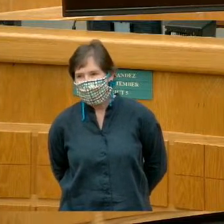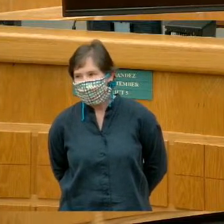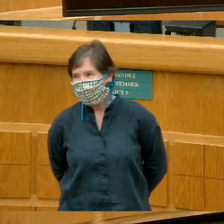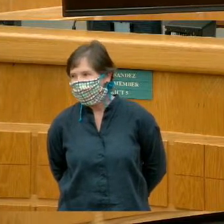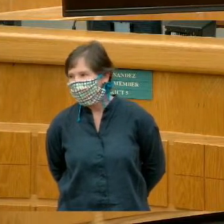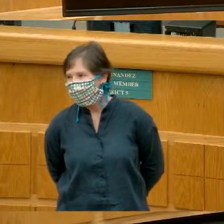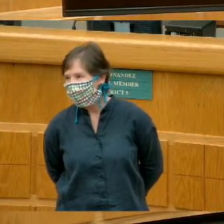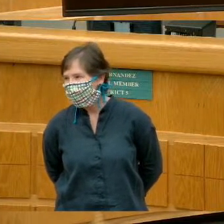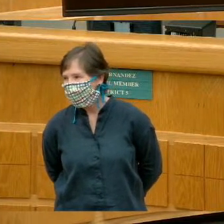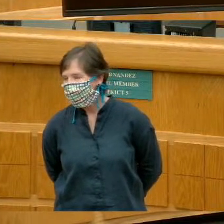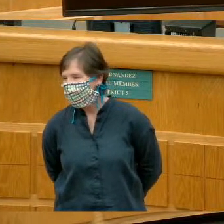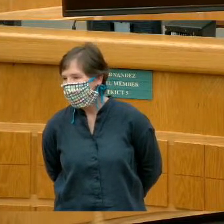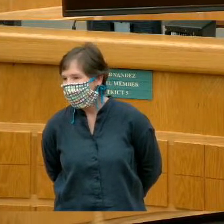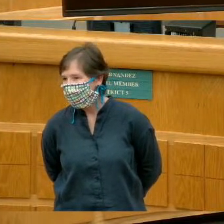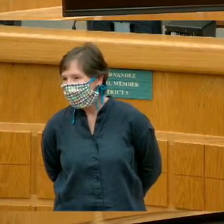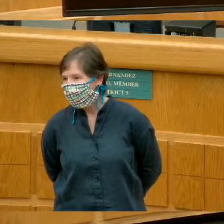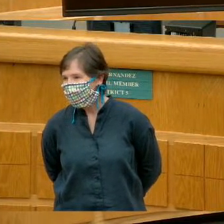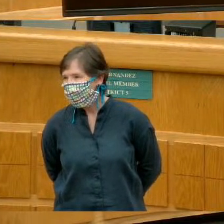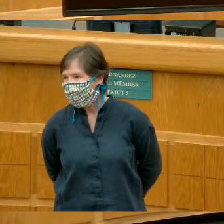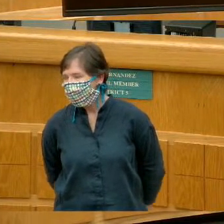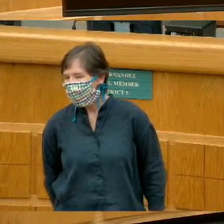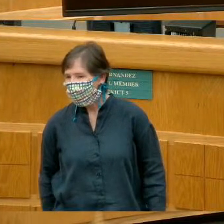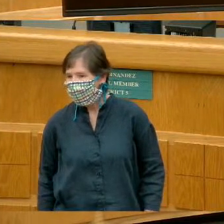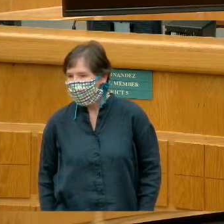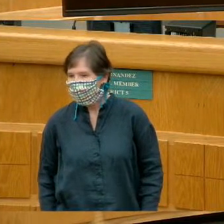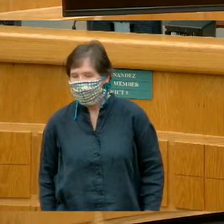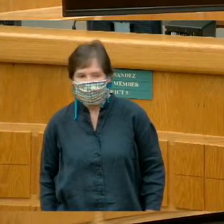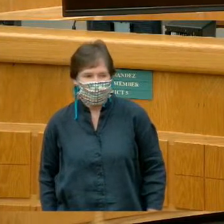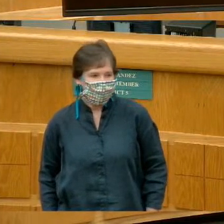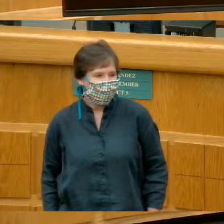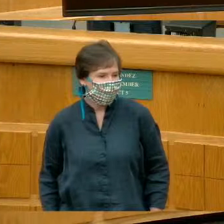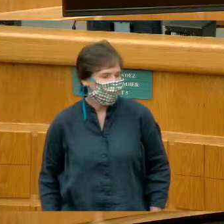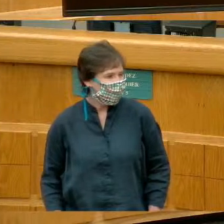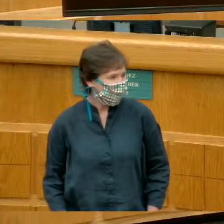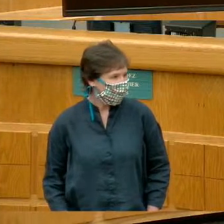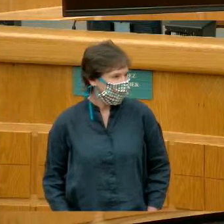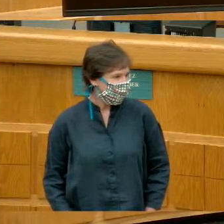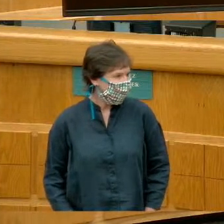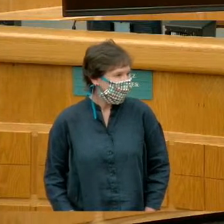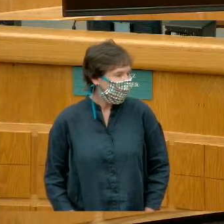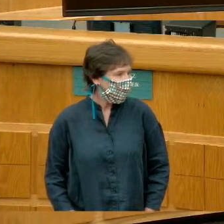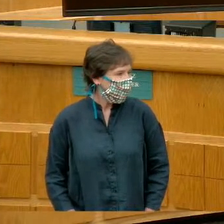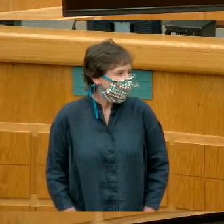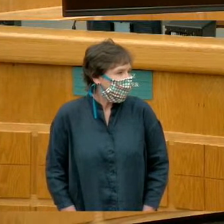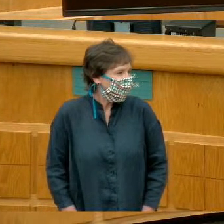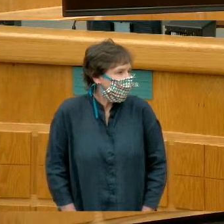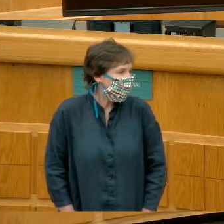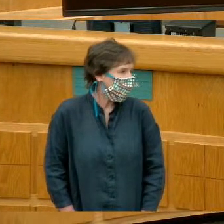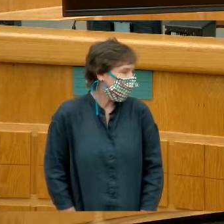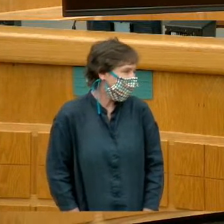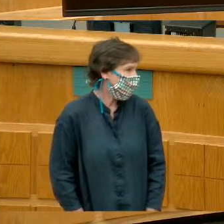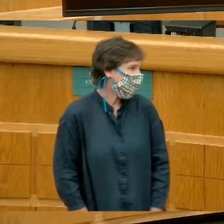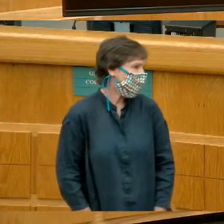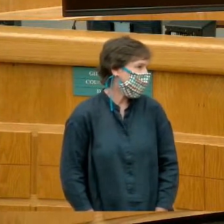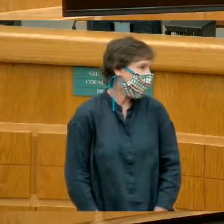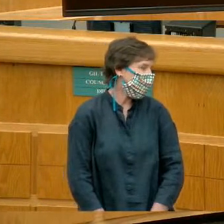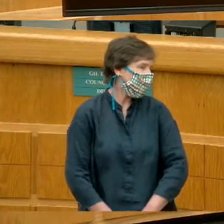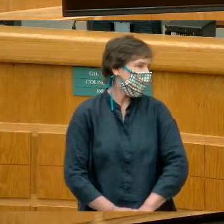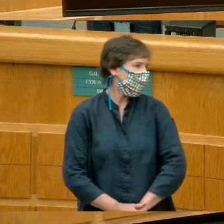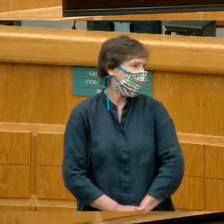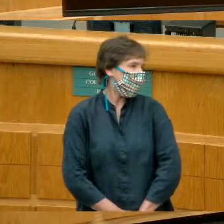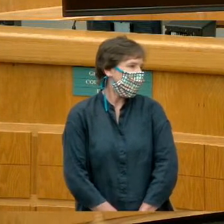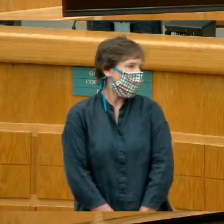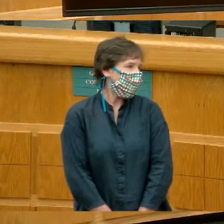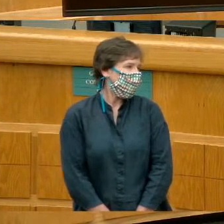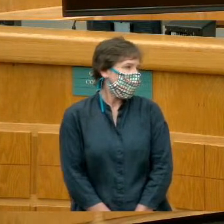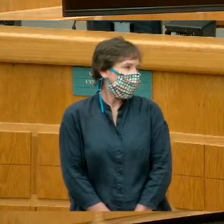medidas más enérgicas y nadie quiere hacer eso. En cuanto a la donación de sangre, han habido más de 70 donantes